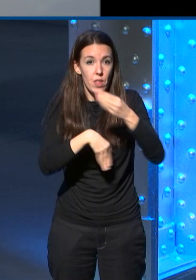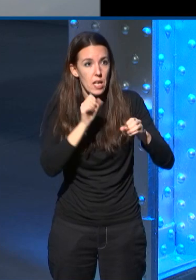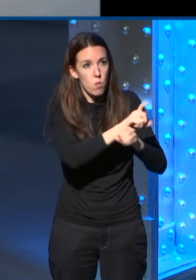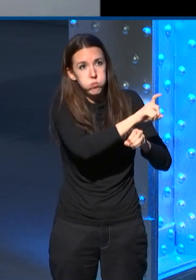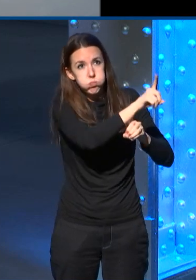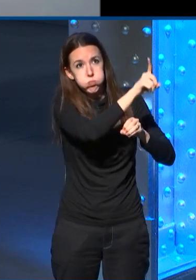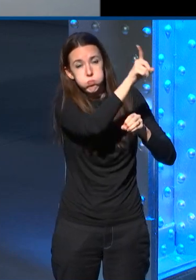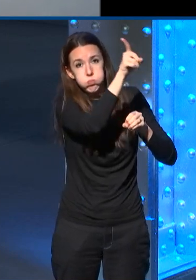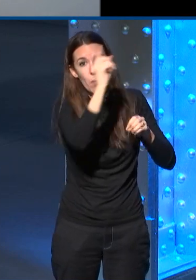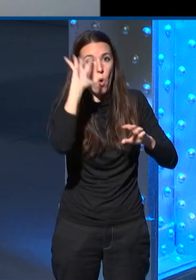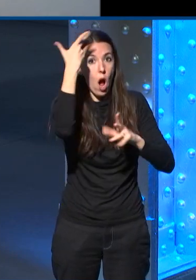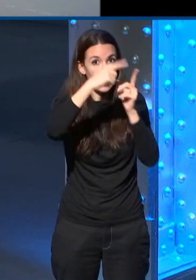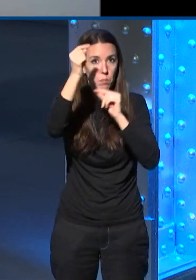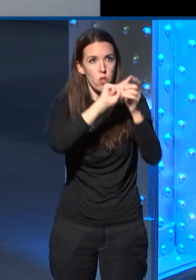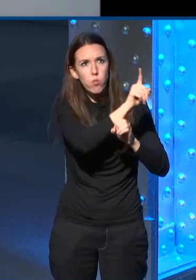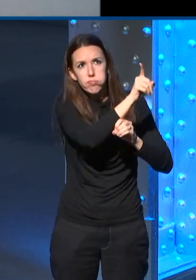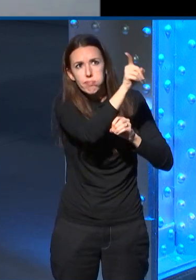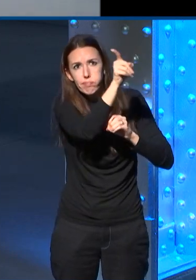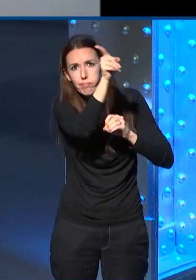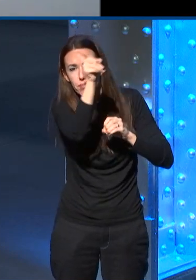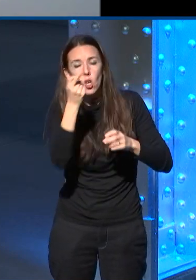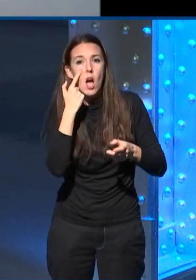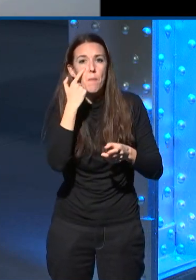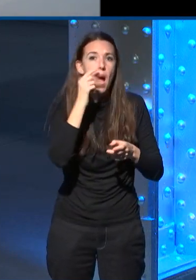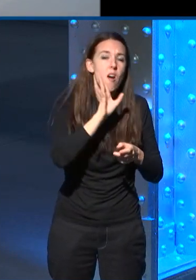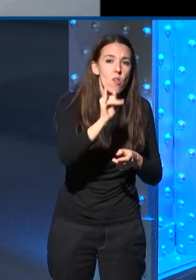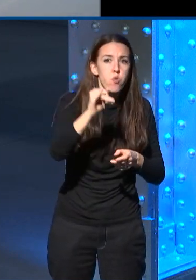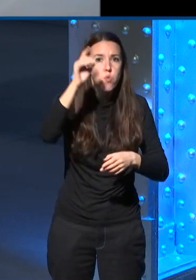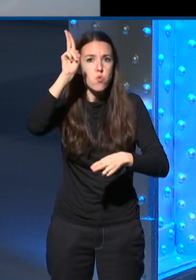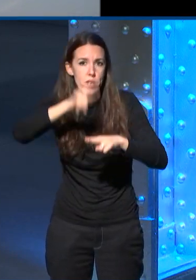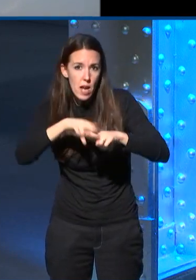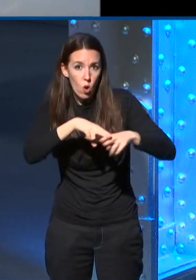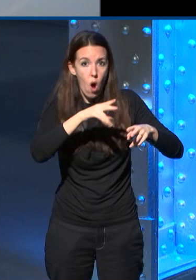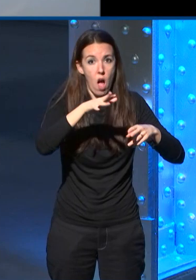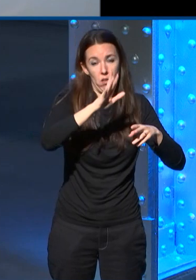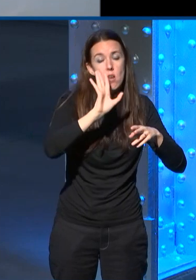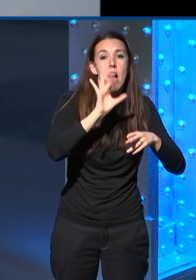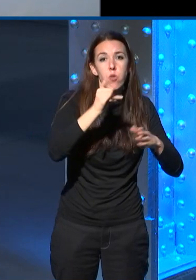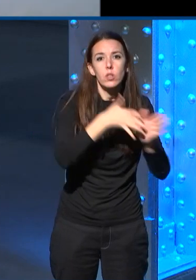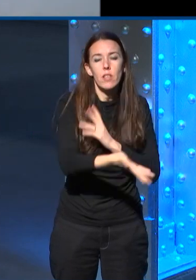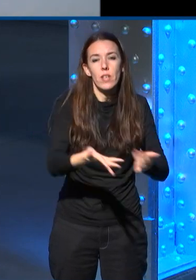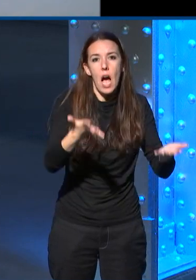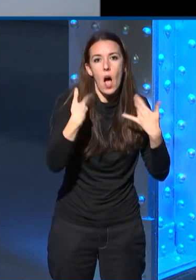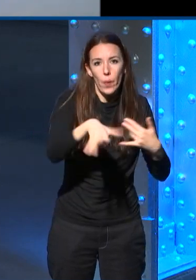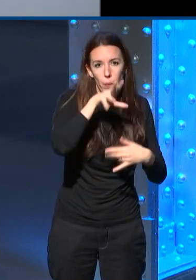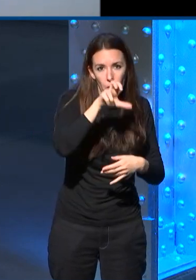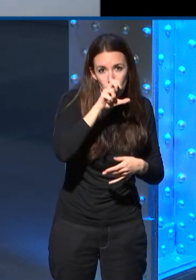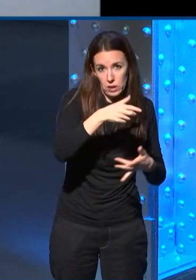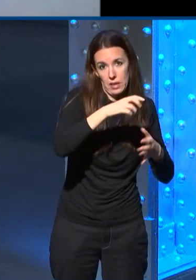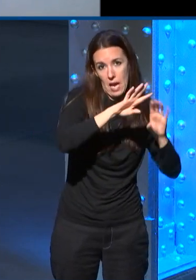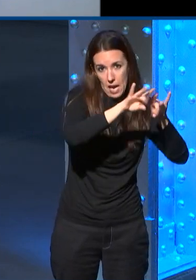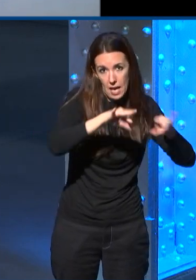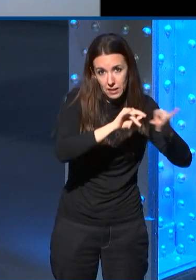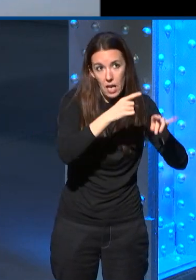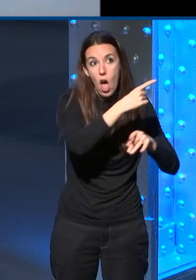prácticamente al espacio, como pueden ver, empezamos a ver ahí la línea entre el azul y el negro, entre la atmósfera y el espacio. Se suele considerar que el espacio empieza en torno a los 100 kilómetros, pero